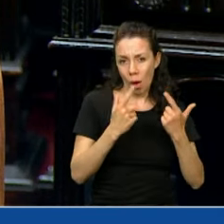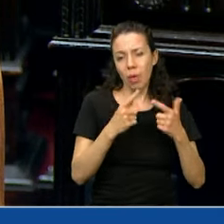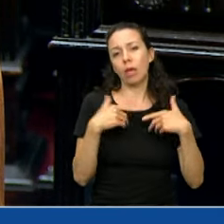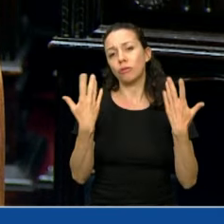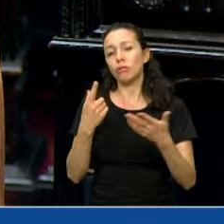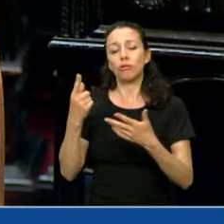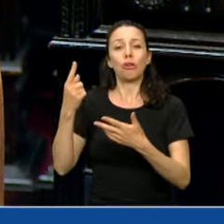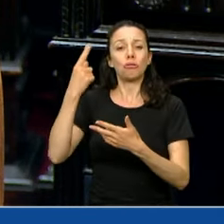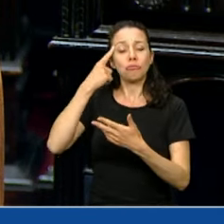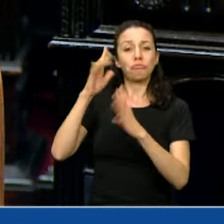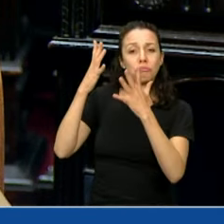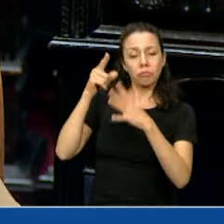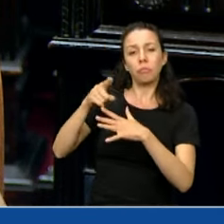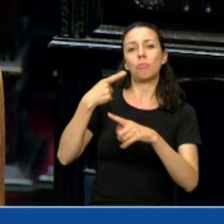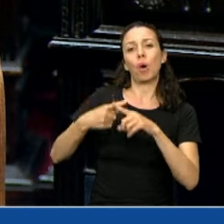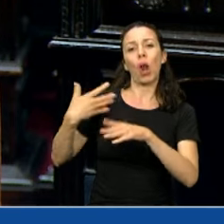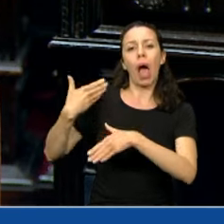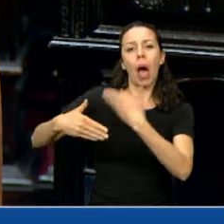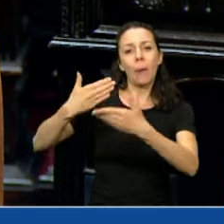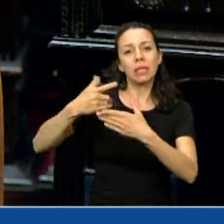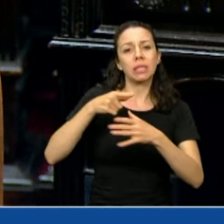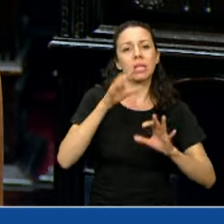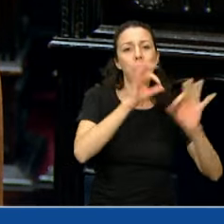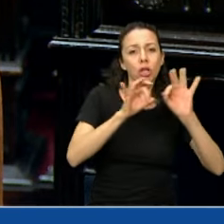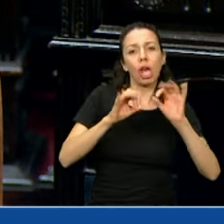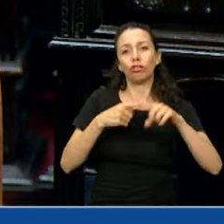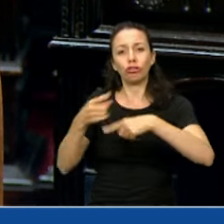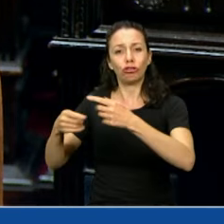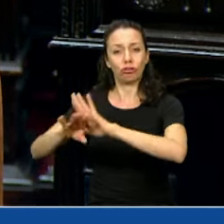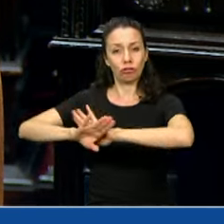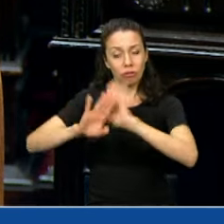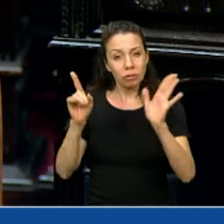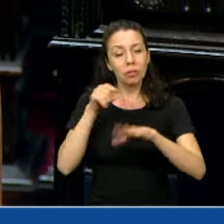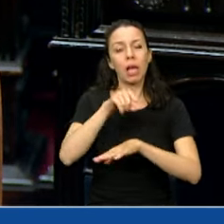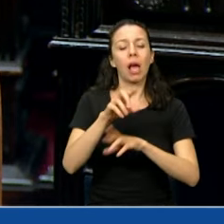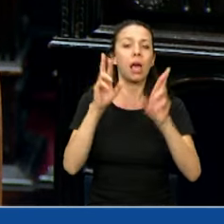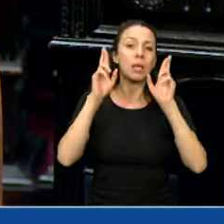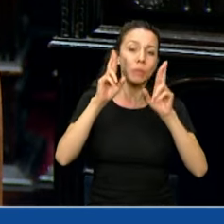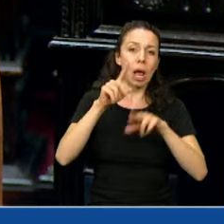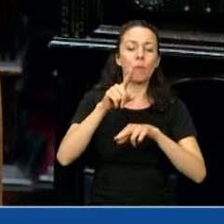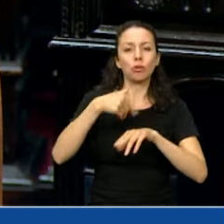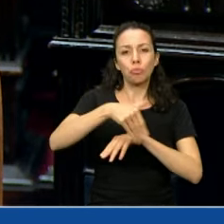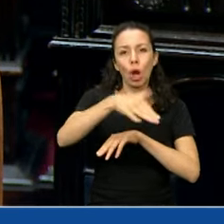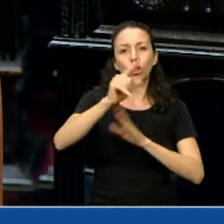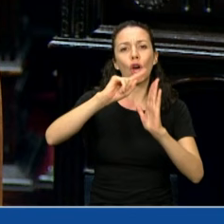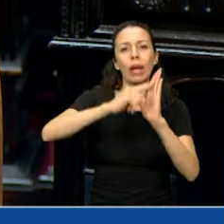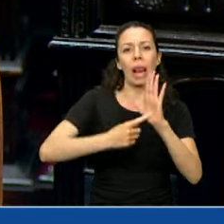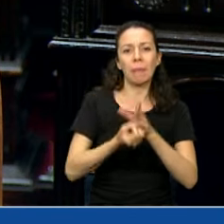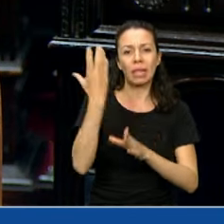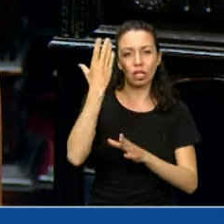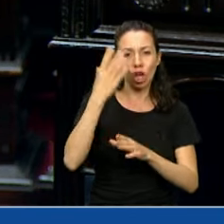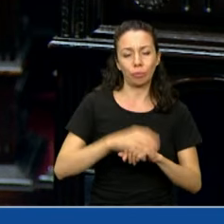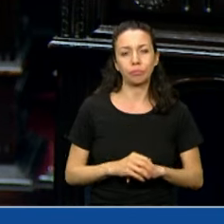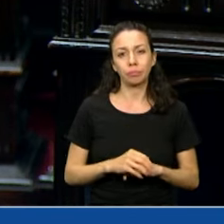celebramos el avance en el recorrido de este proyecto y esperamos también su pronta reglamentación por es